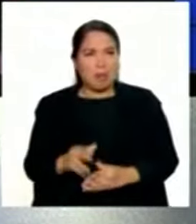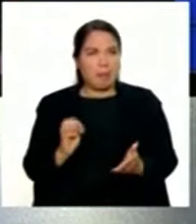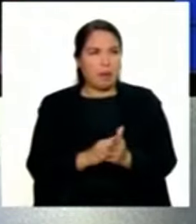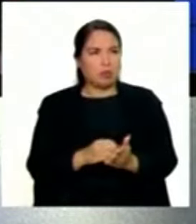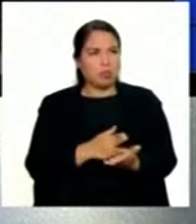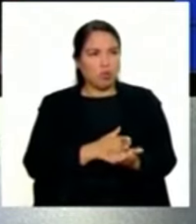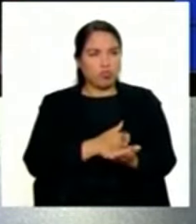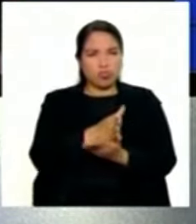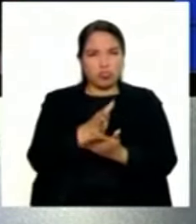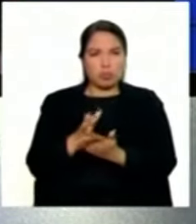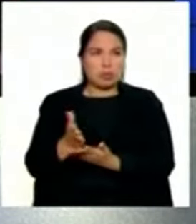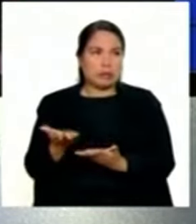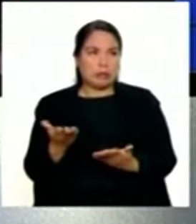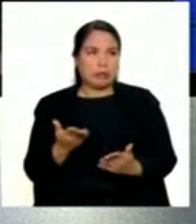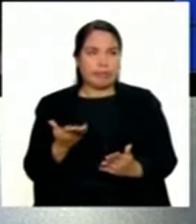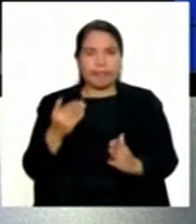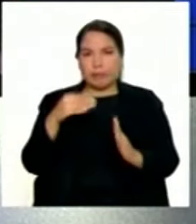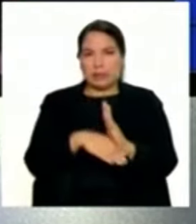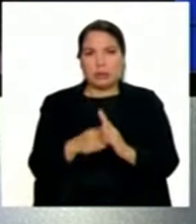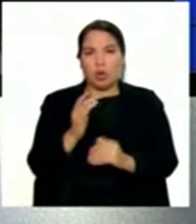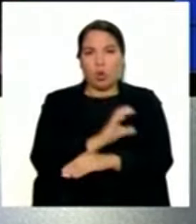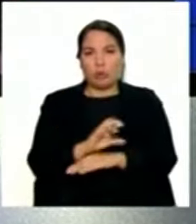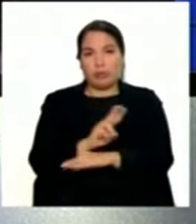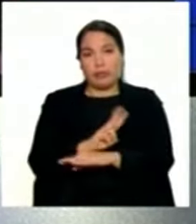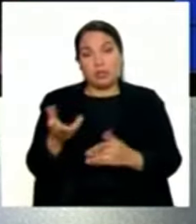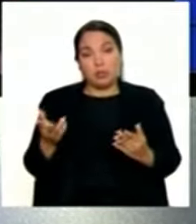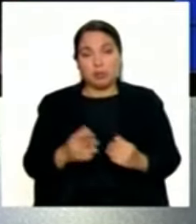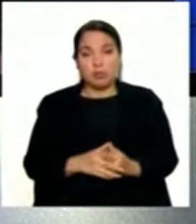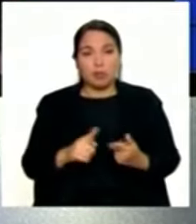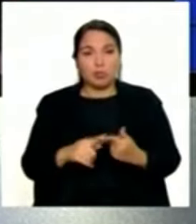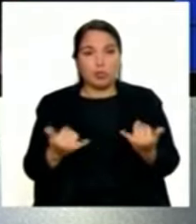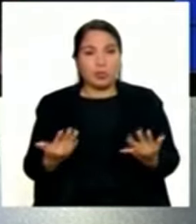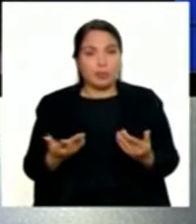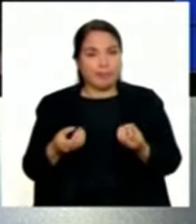creo que en ese momento le afectaron muchísimo la Costa Verde, pero es lo que hay en este momento. Bueno, en todo caso, ahí está la disposición dada.